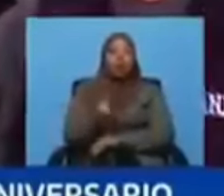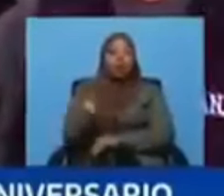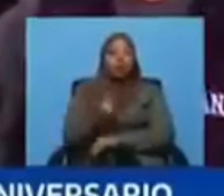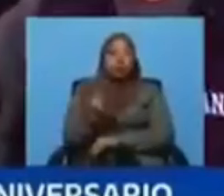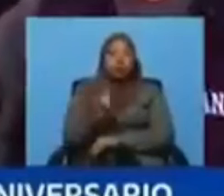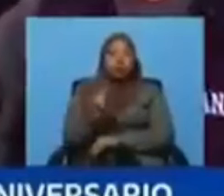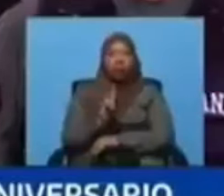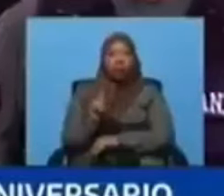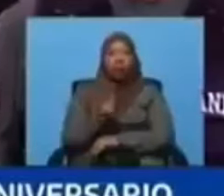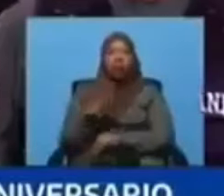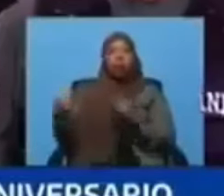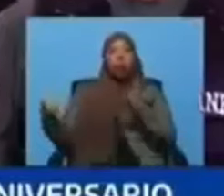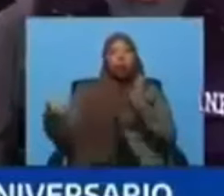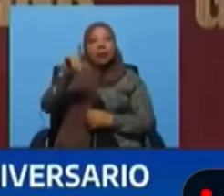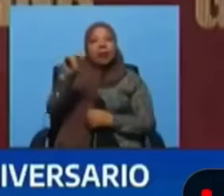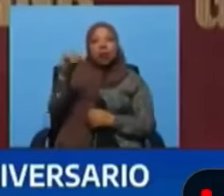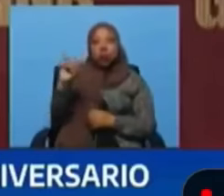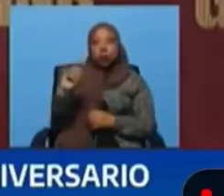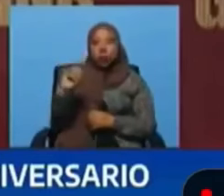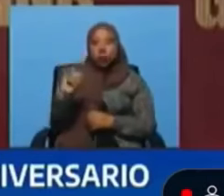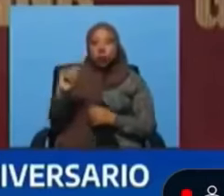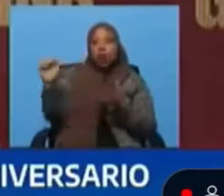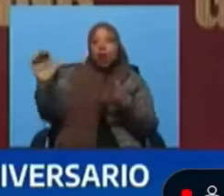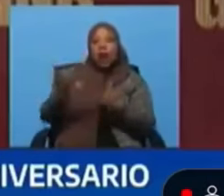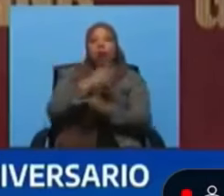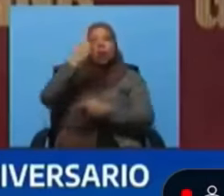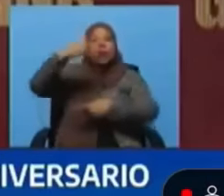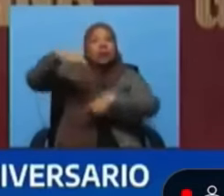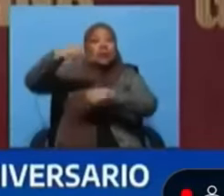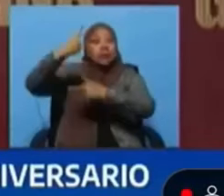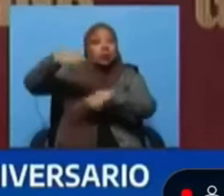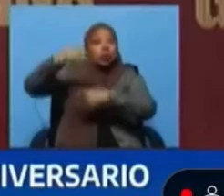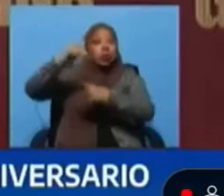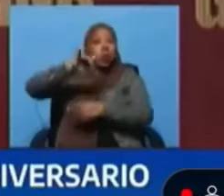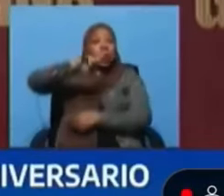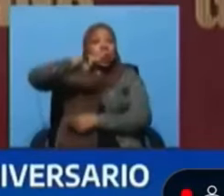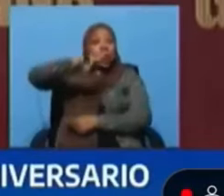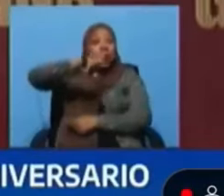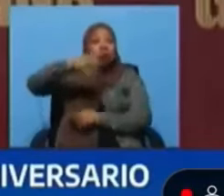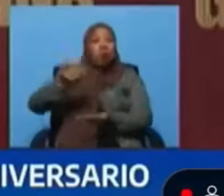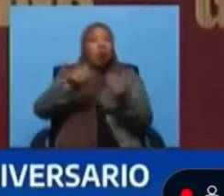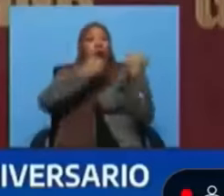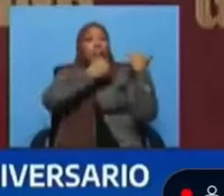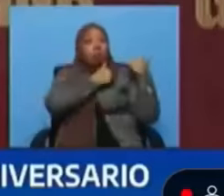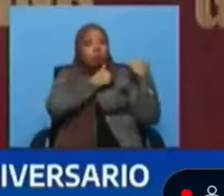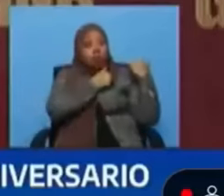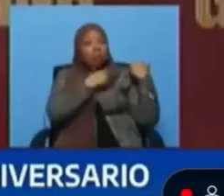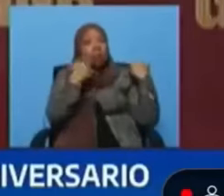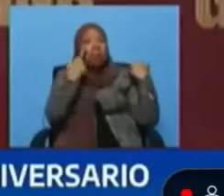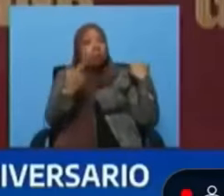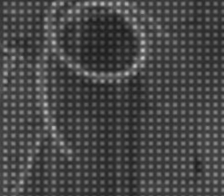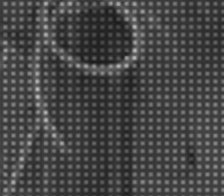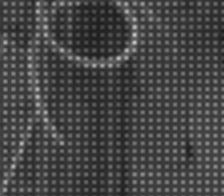Venezuela un golpe de estado acuso a tikt y acuso Instagram de su responsabilidad instalación